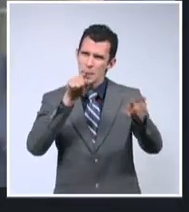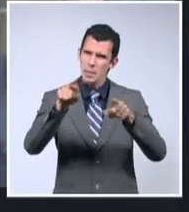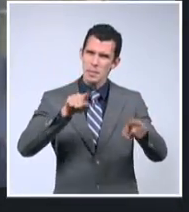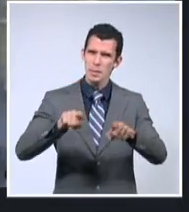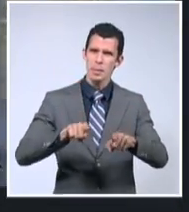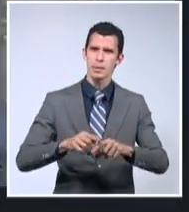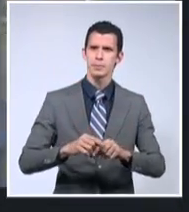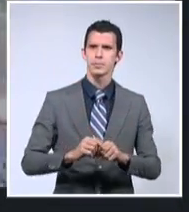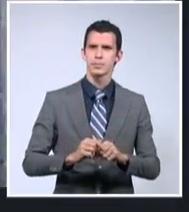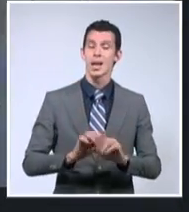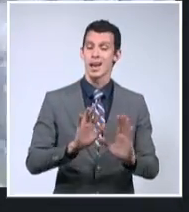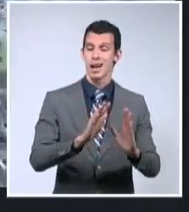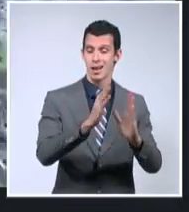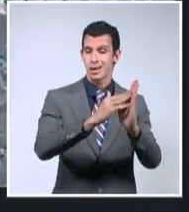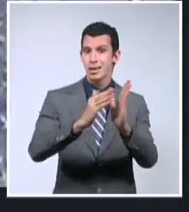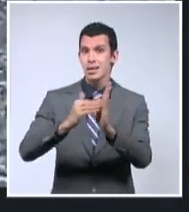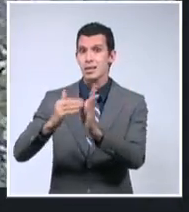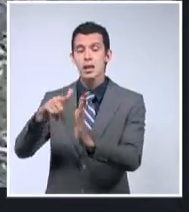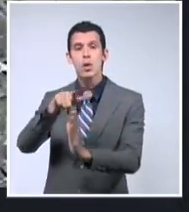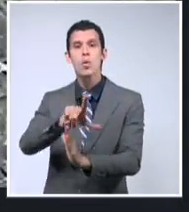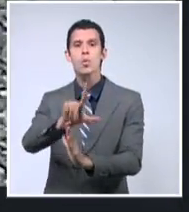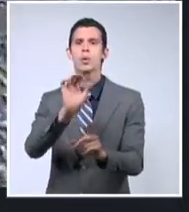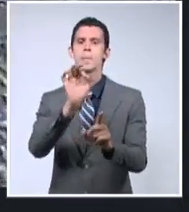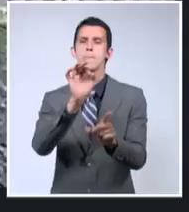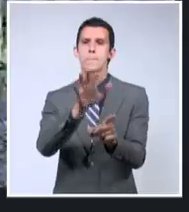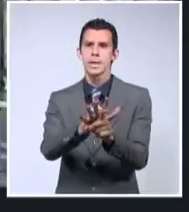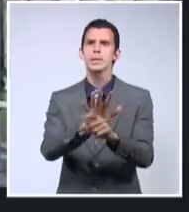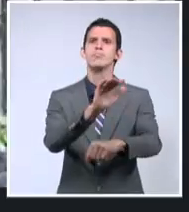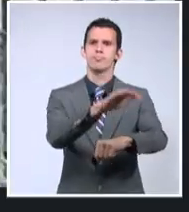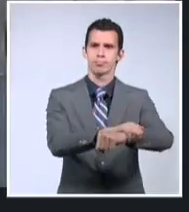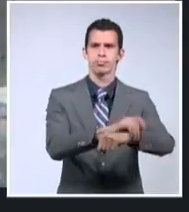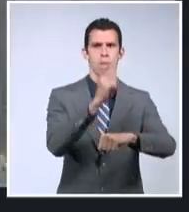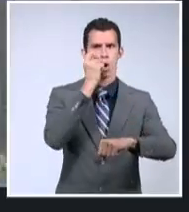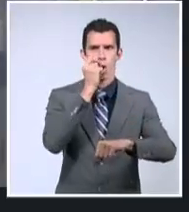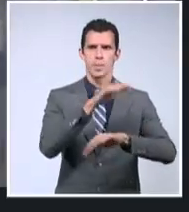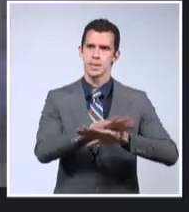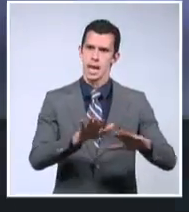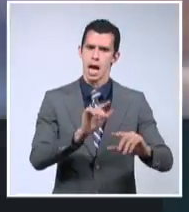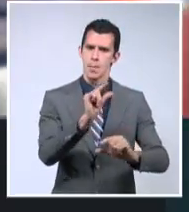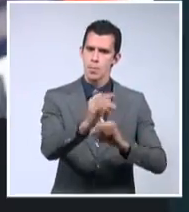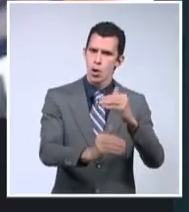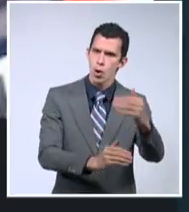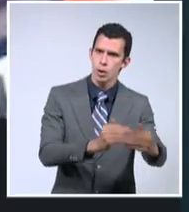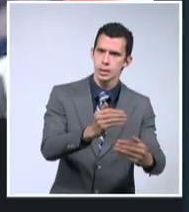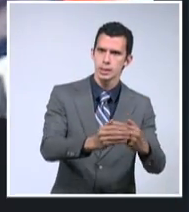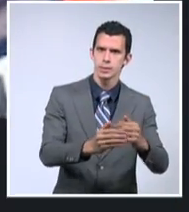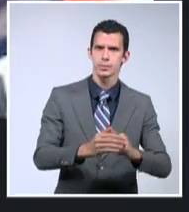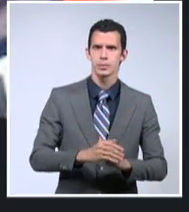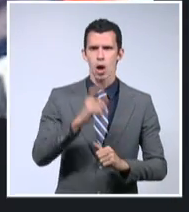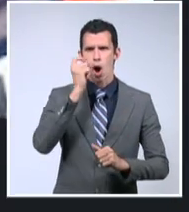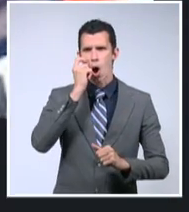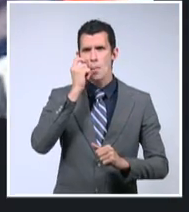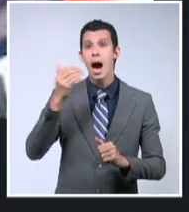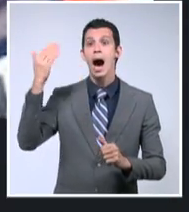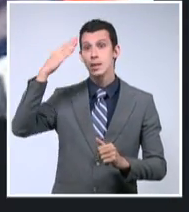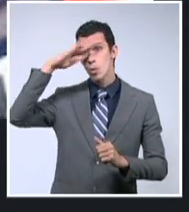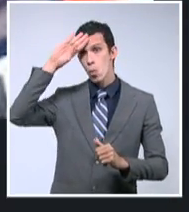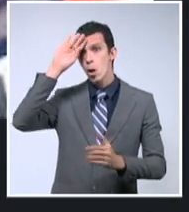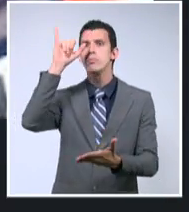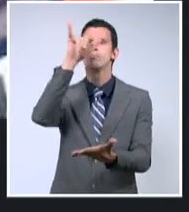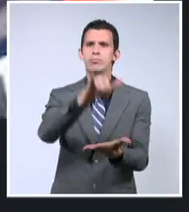gobierno de Washington inició un proceso penal contra el autor del hecho, el emigrado Alexander Alazo.